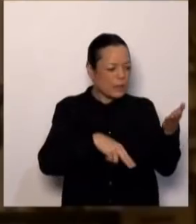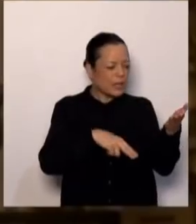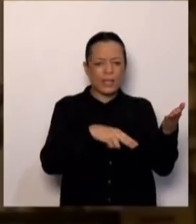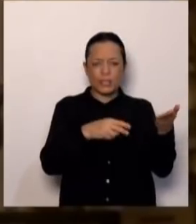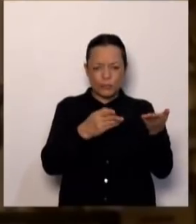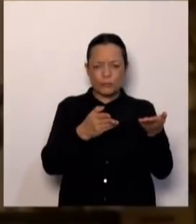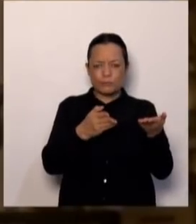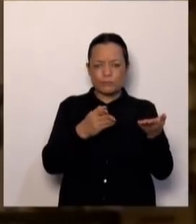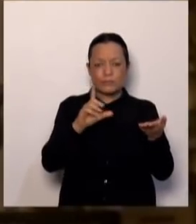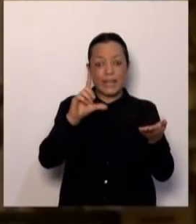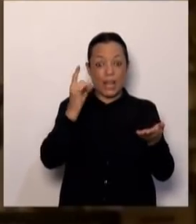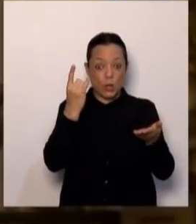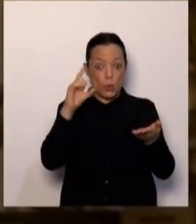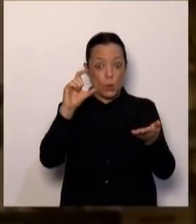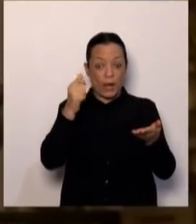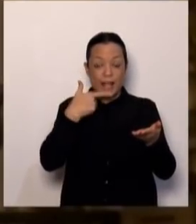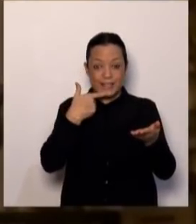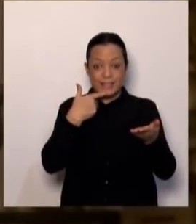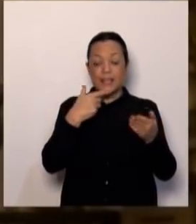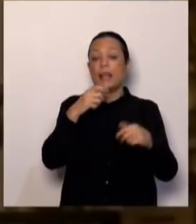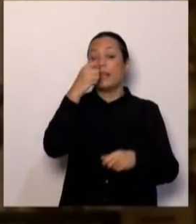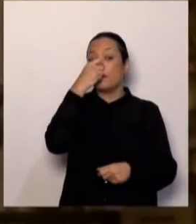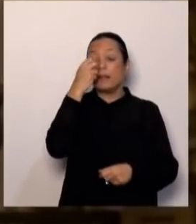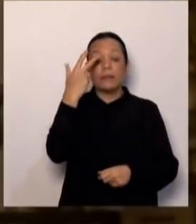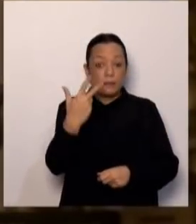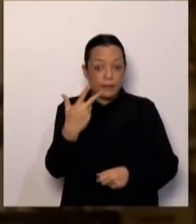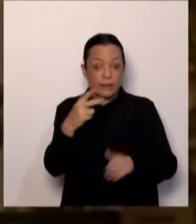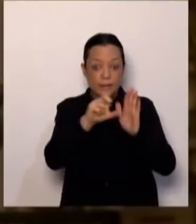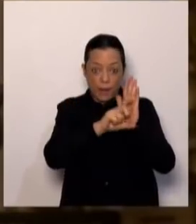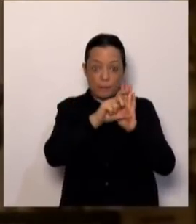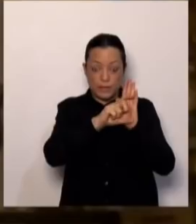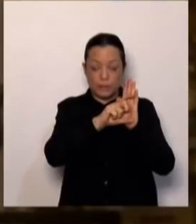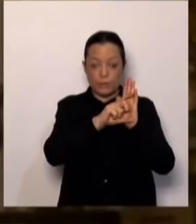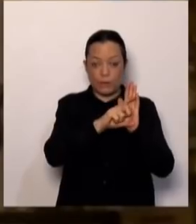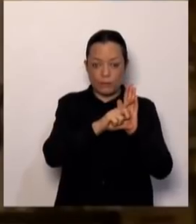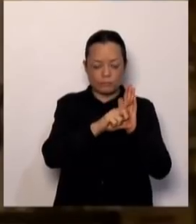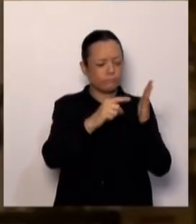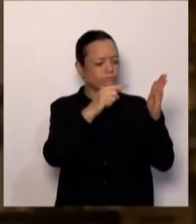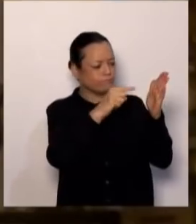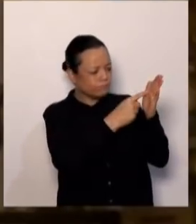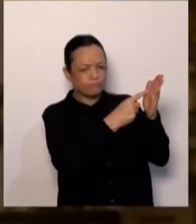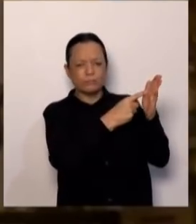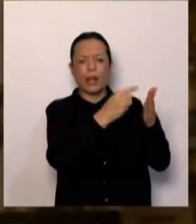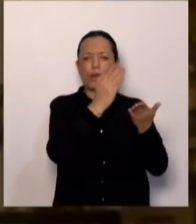Lucas, en el capítulo 23, una de las condenas que le van a